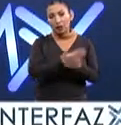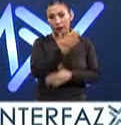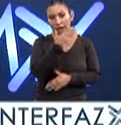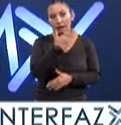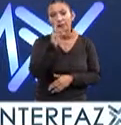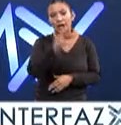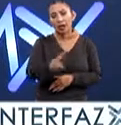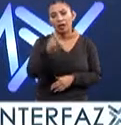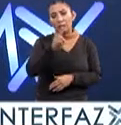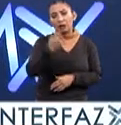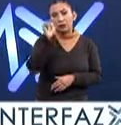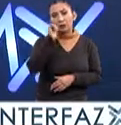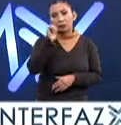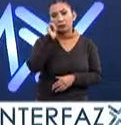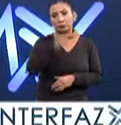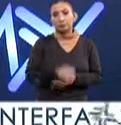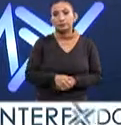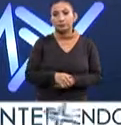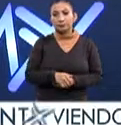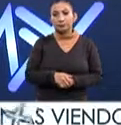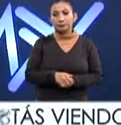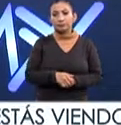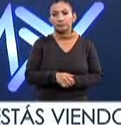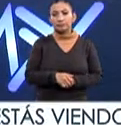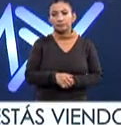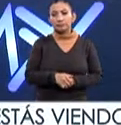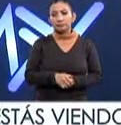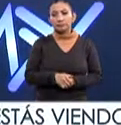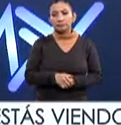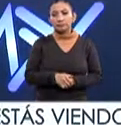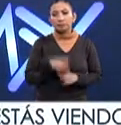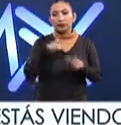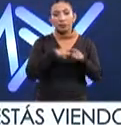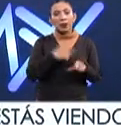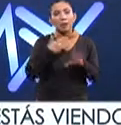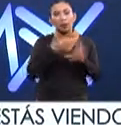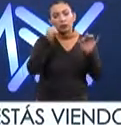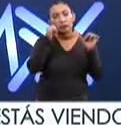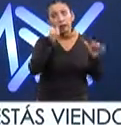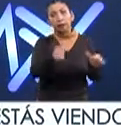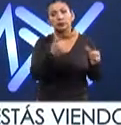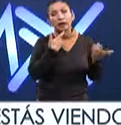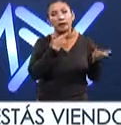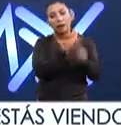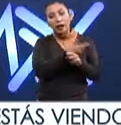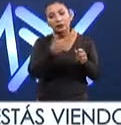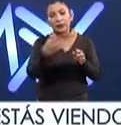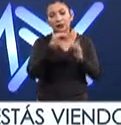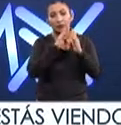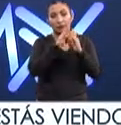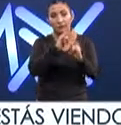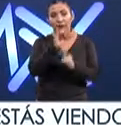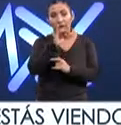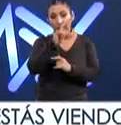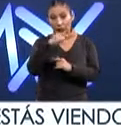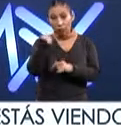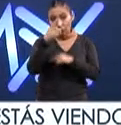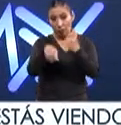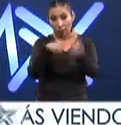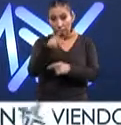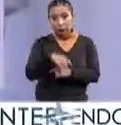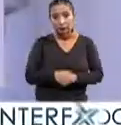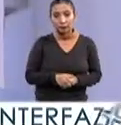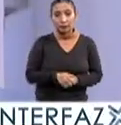de viernes, como todos los viernes. Pues seguiremos muy al pendientes de lo que sucede en la FIL. Vas a estar por allá, nos